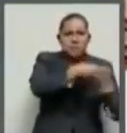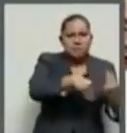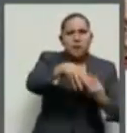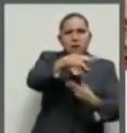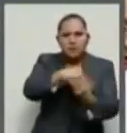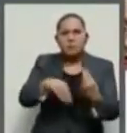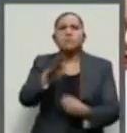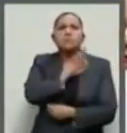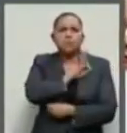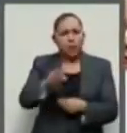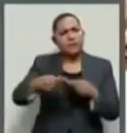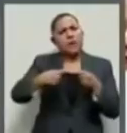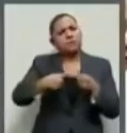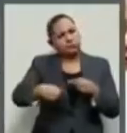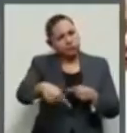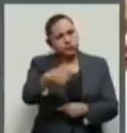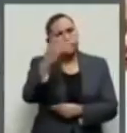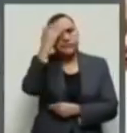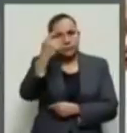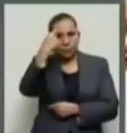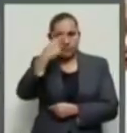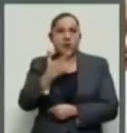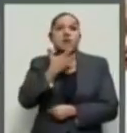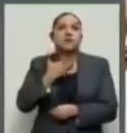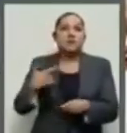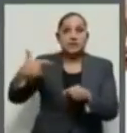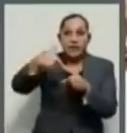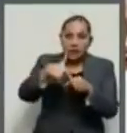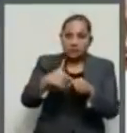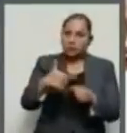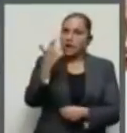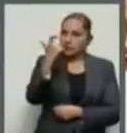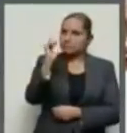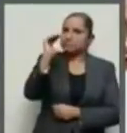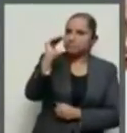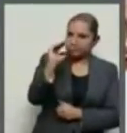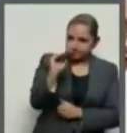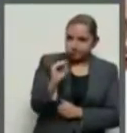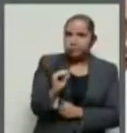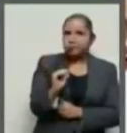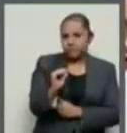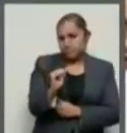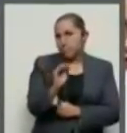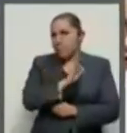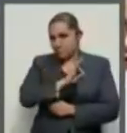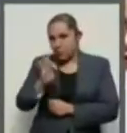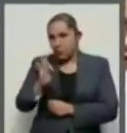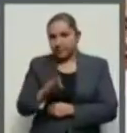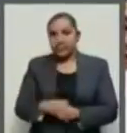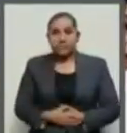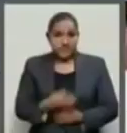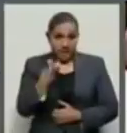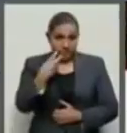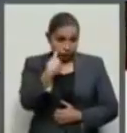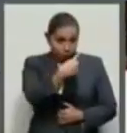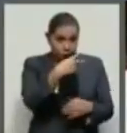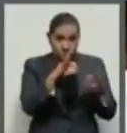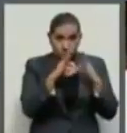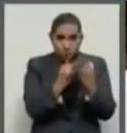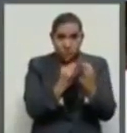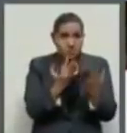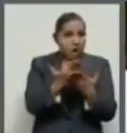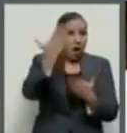reducir el precio final de las gasolinas. Estamos corrigiendo una tendencia que ustedes dejaron